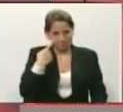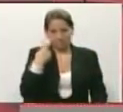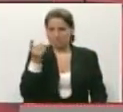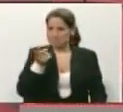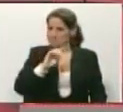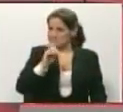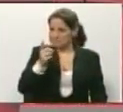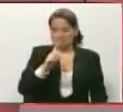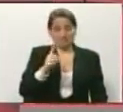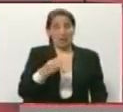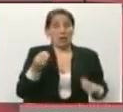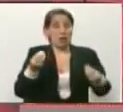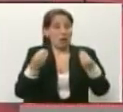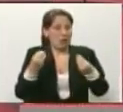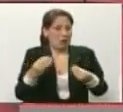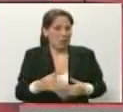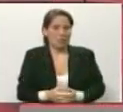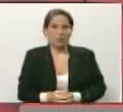Sí, señor,